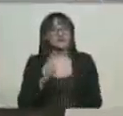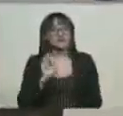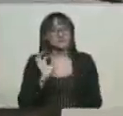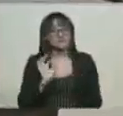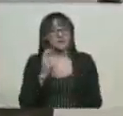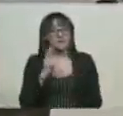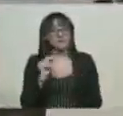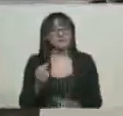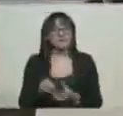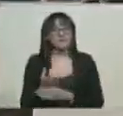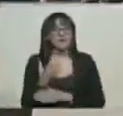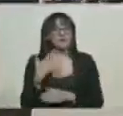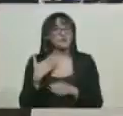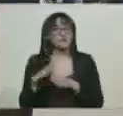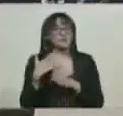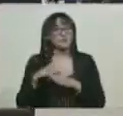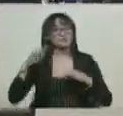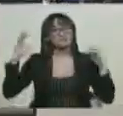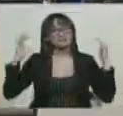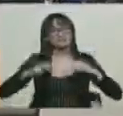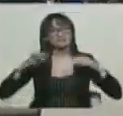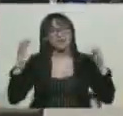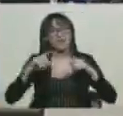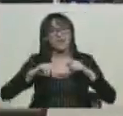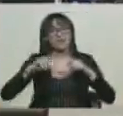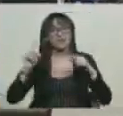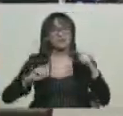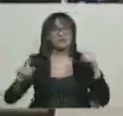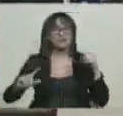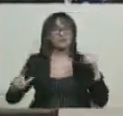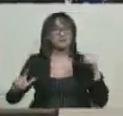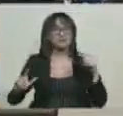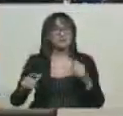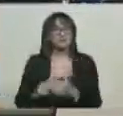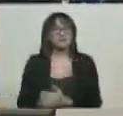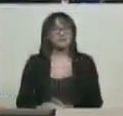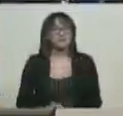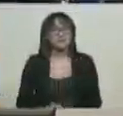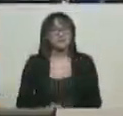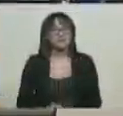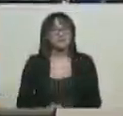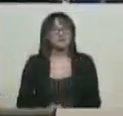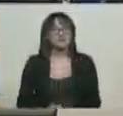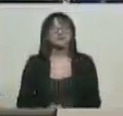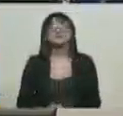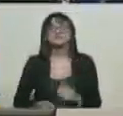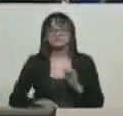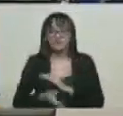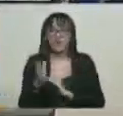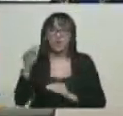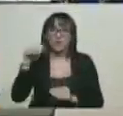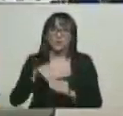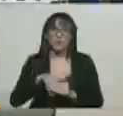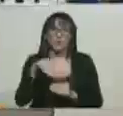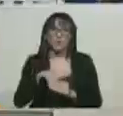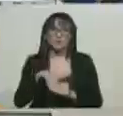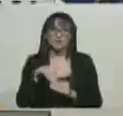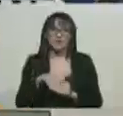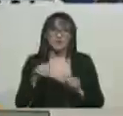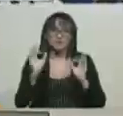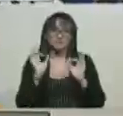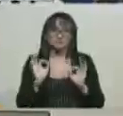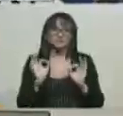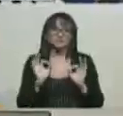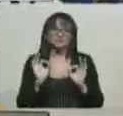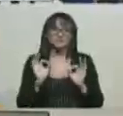mayo llueva, truene o relampaguee, salimos a votar y salimos